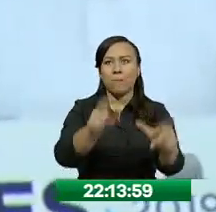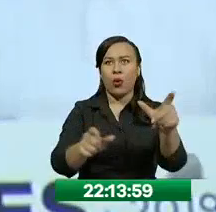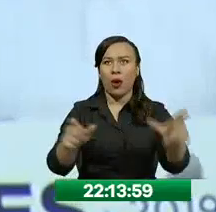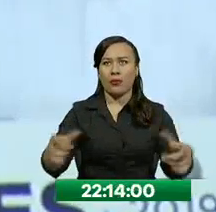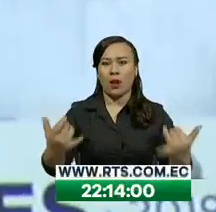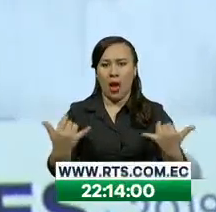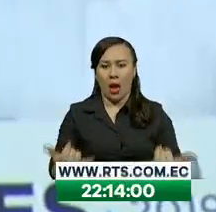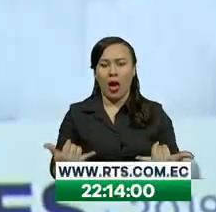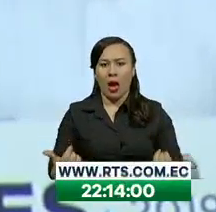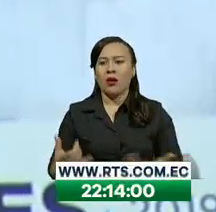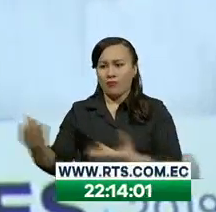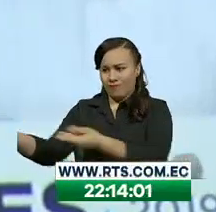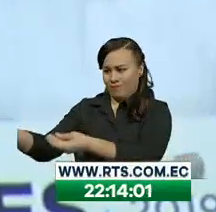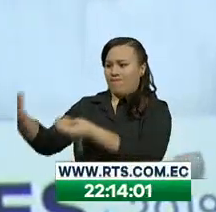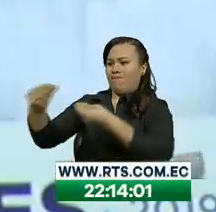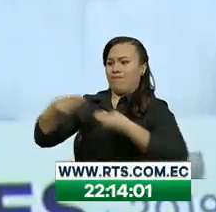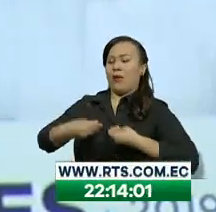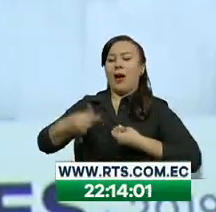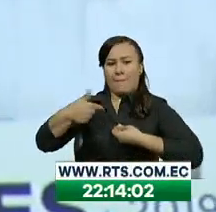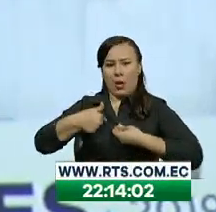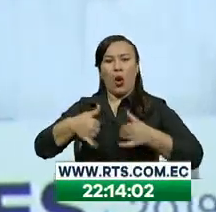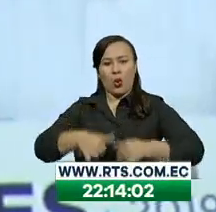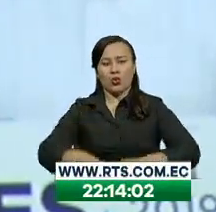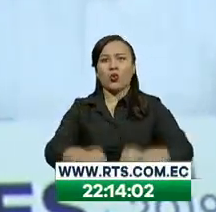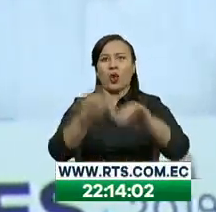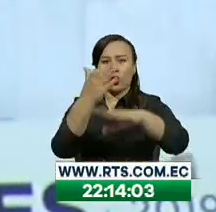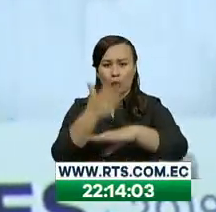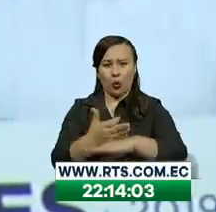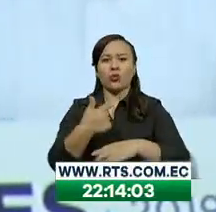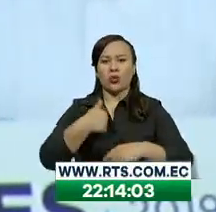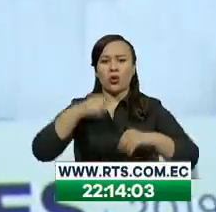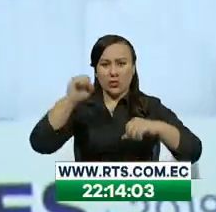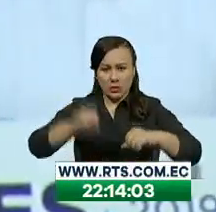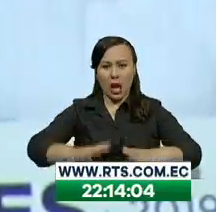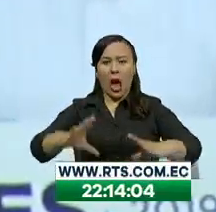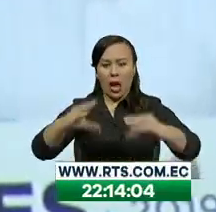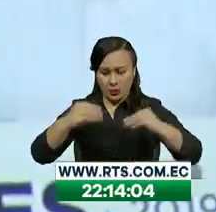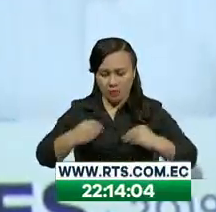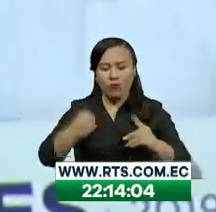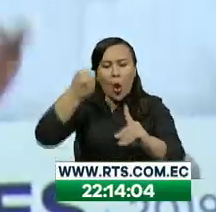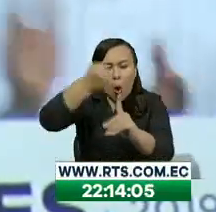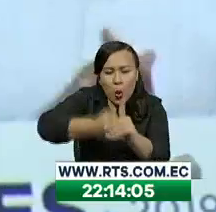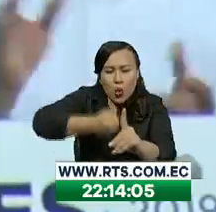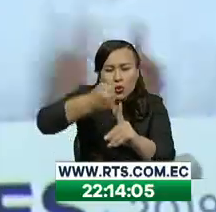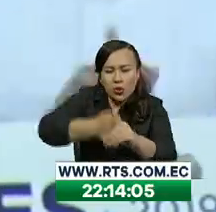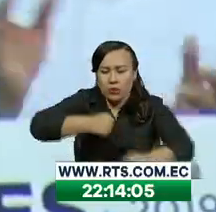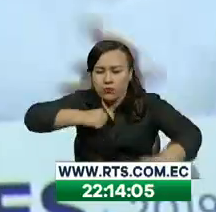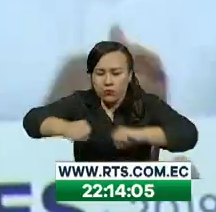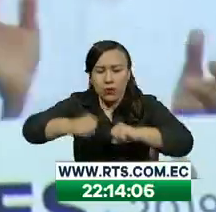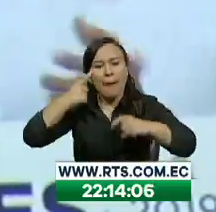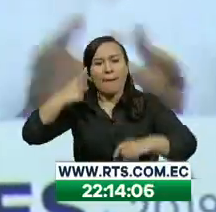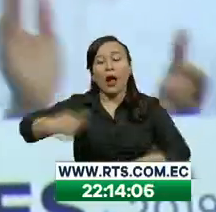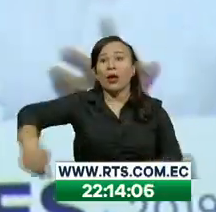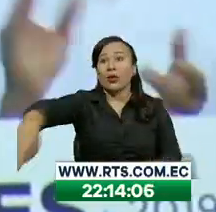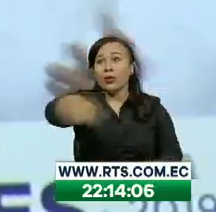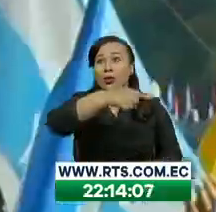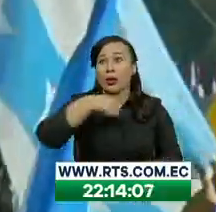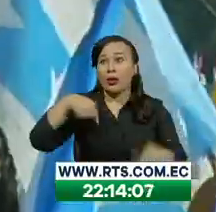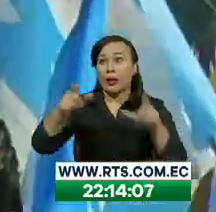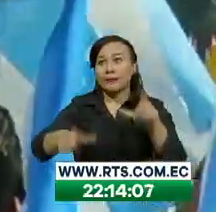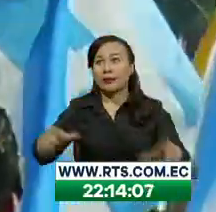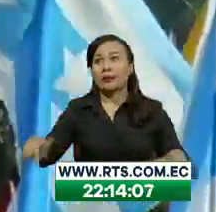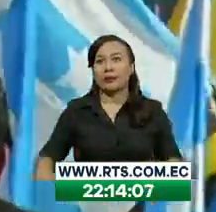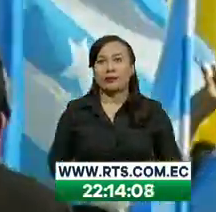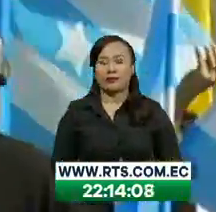se me ha oficializado y que acepto el desafío de lograr el Guayas con todo lo que sea.